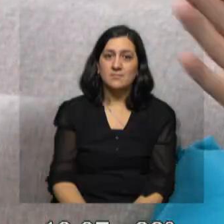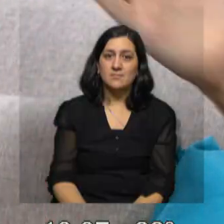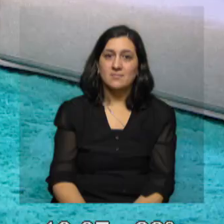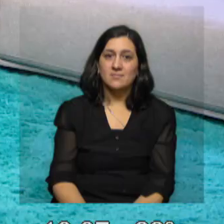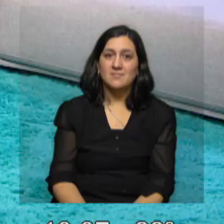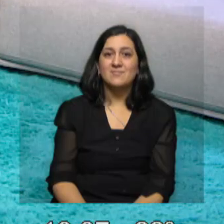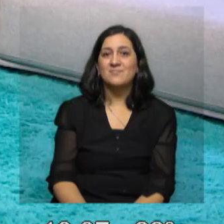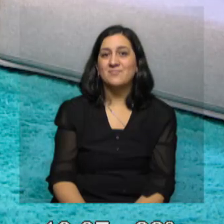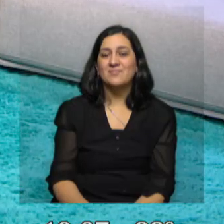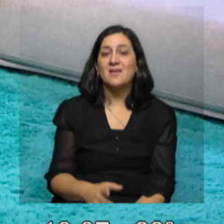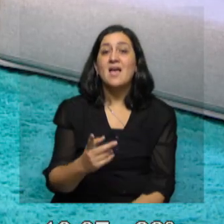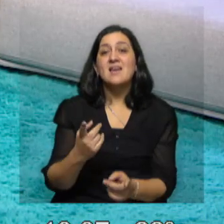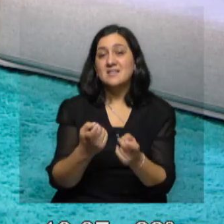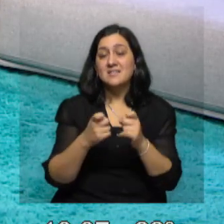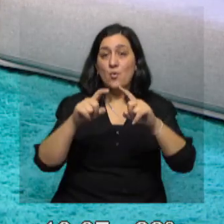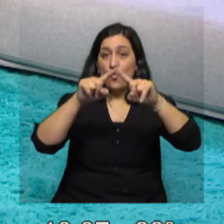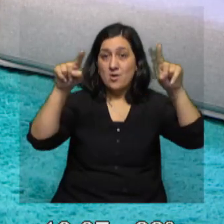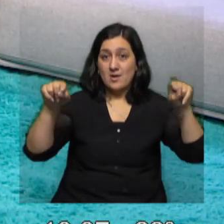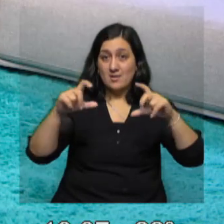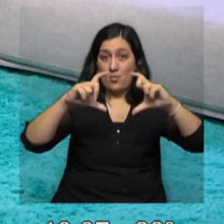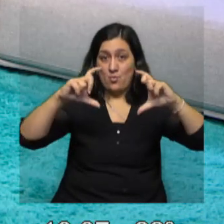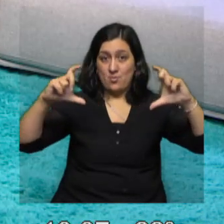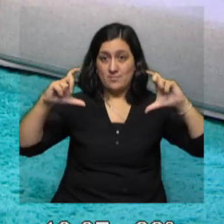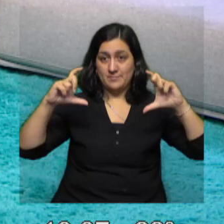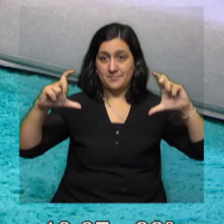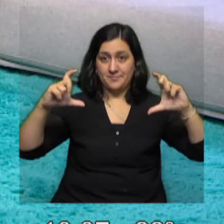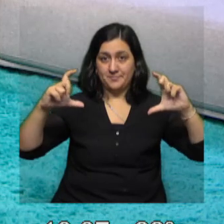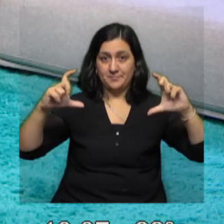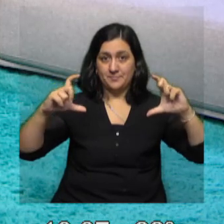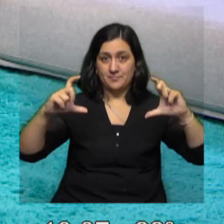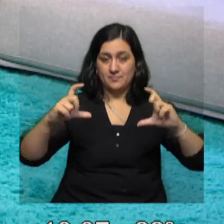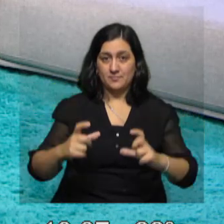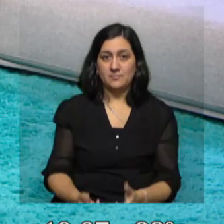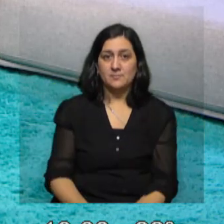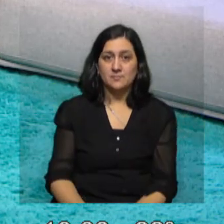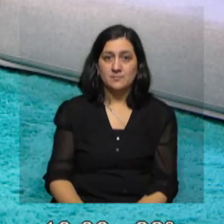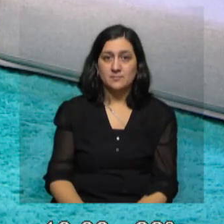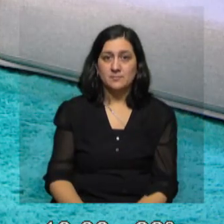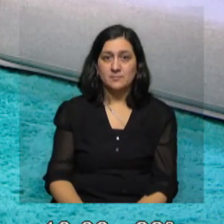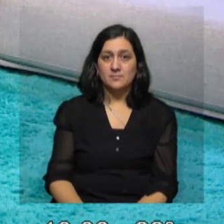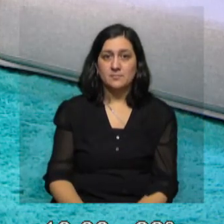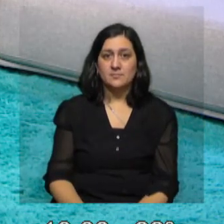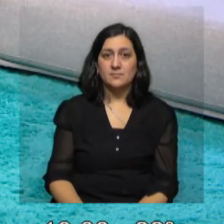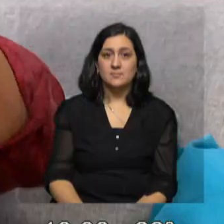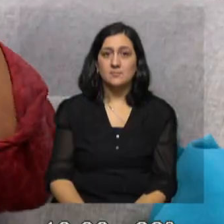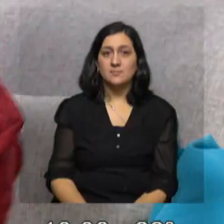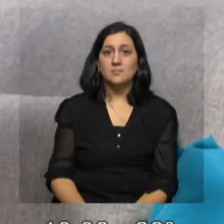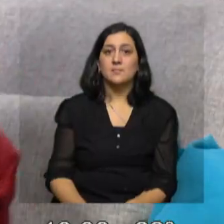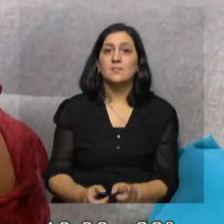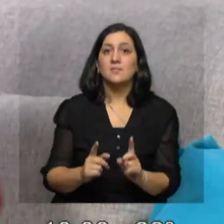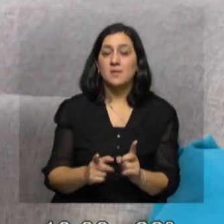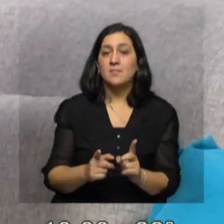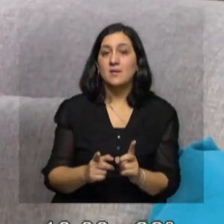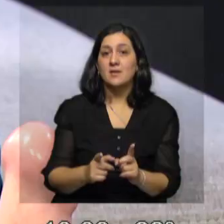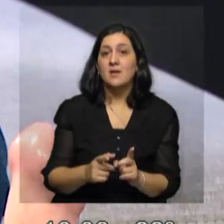longitudinal. Y queda rectangular, ¿está? ¿De acuerdo? Te queda un rectángulo. A ver si podés. Eso por un lado. Y lo que se hace, en